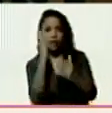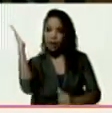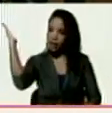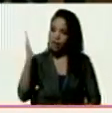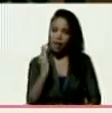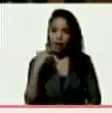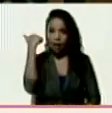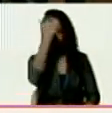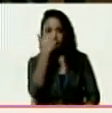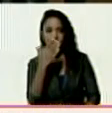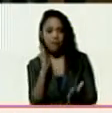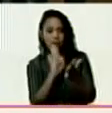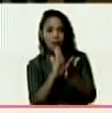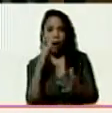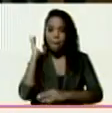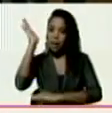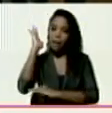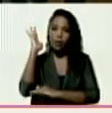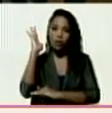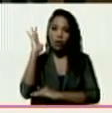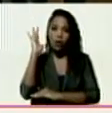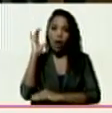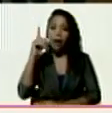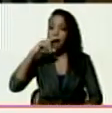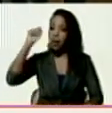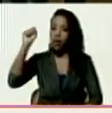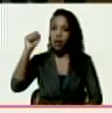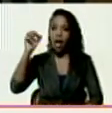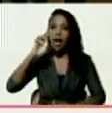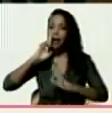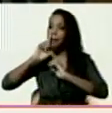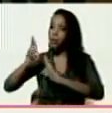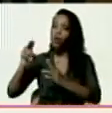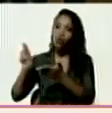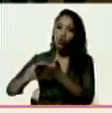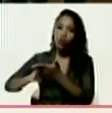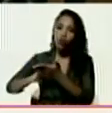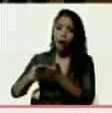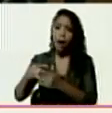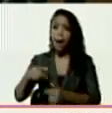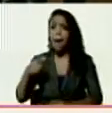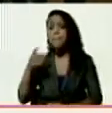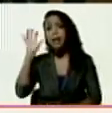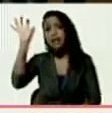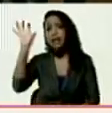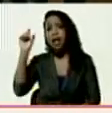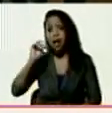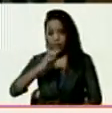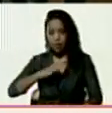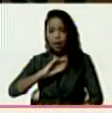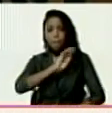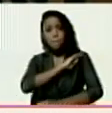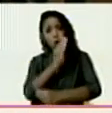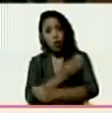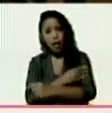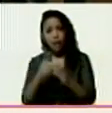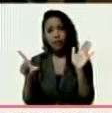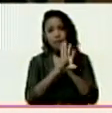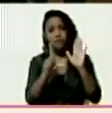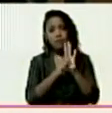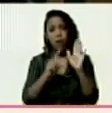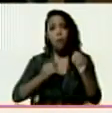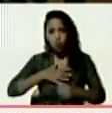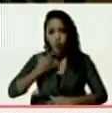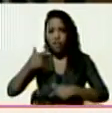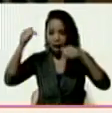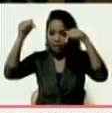la cara al Parlamento, a que Nicolás Maduro le responda al país desde este poder legítimo, para que pueda